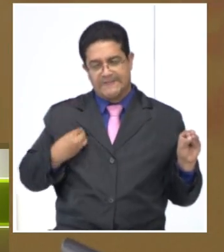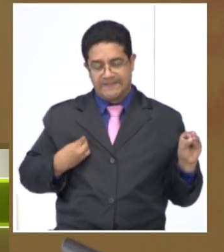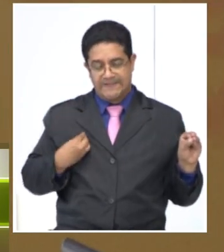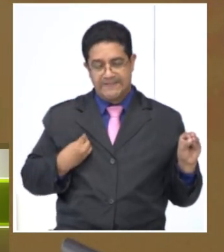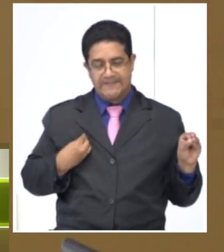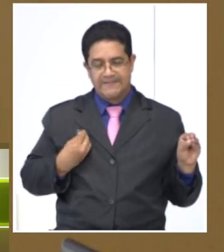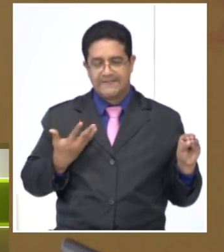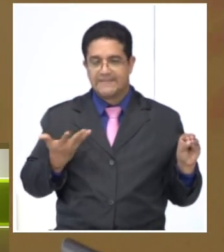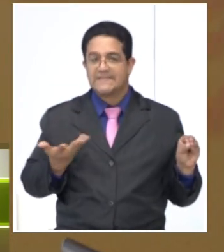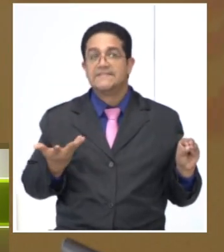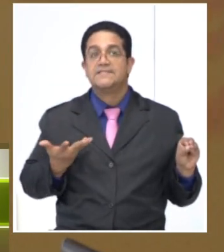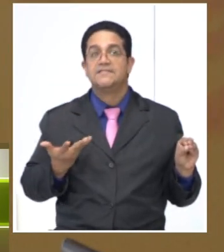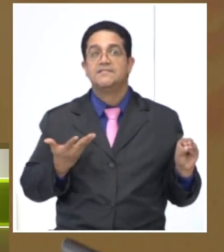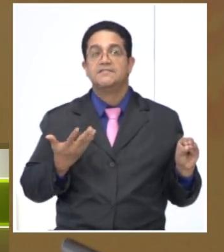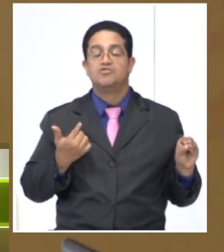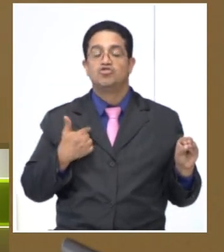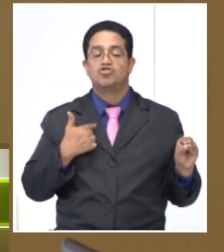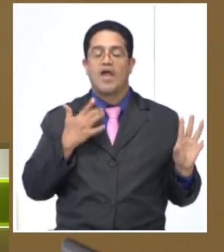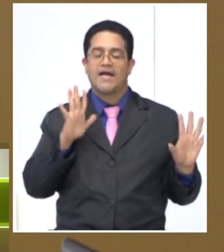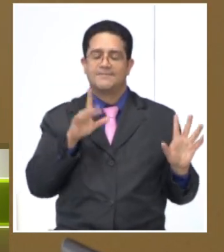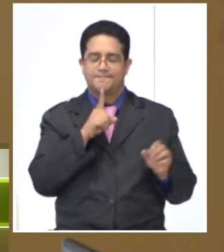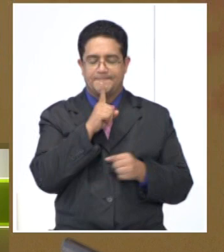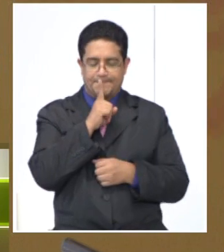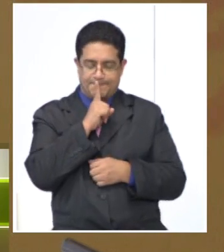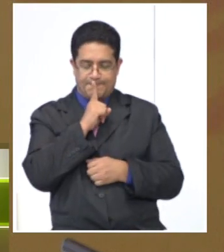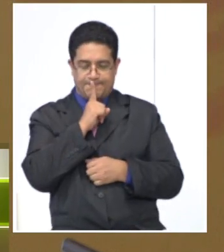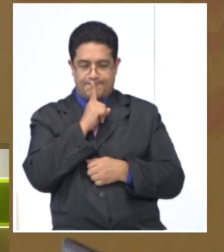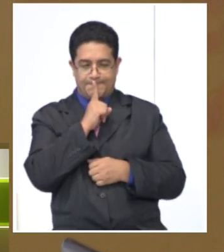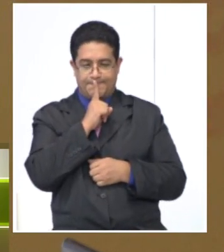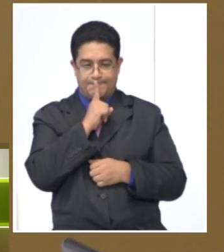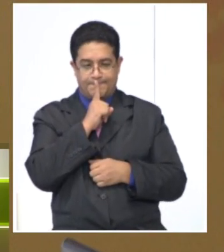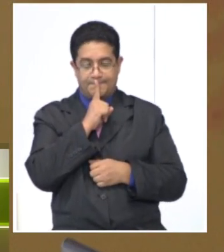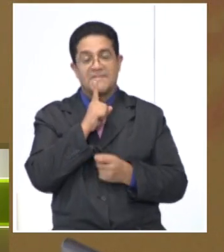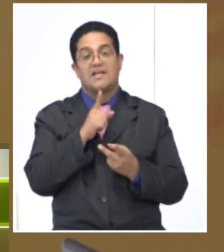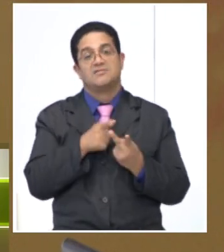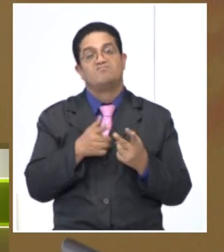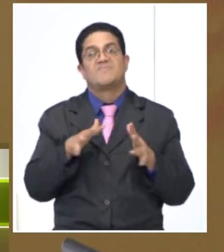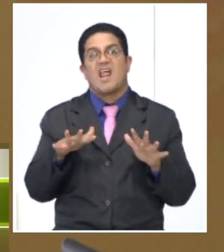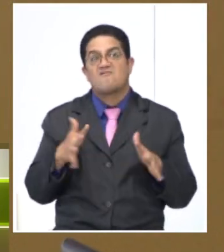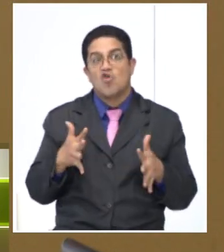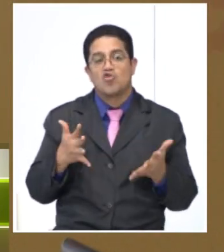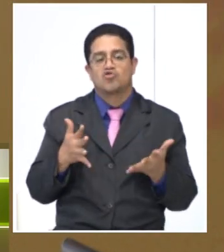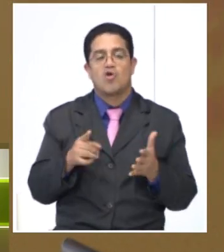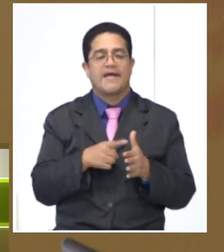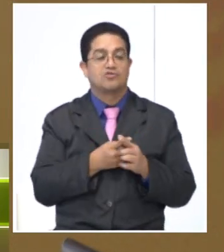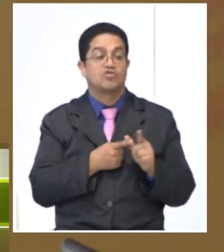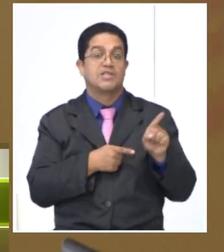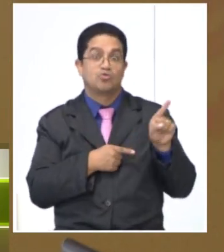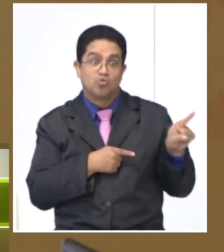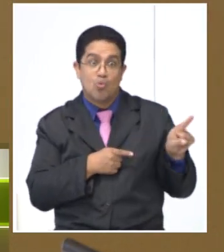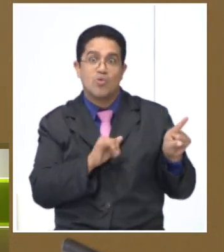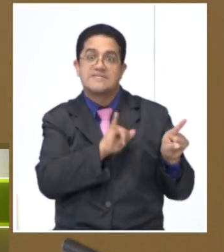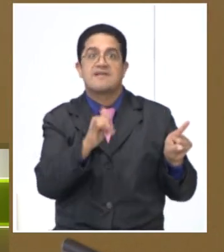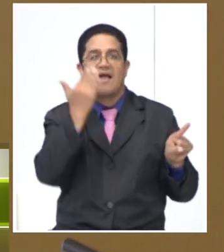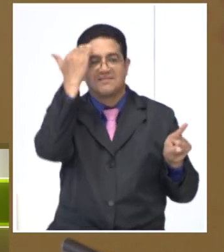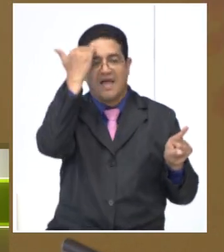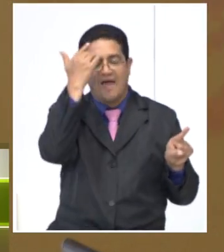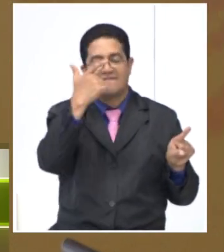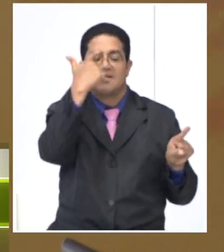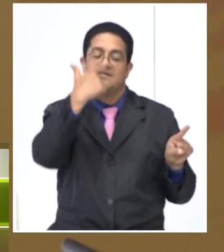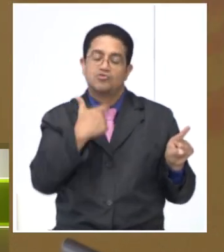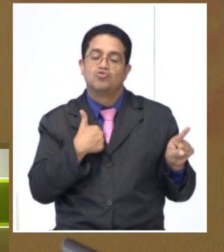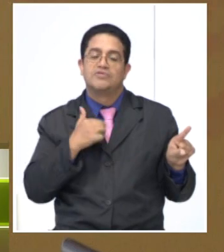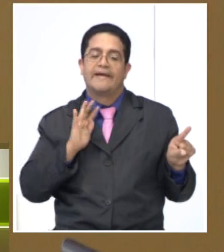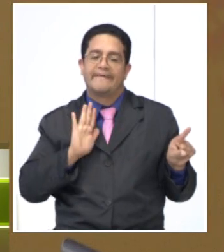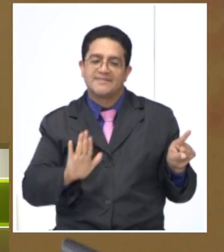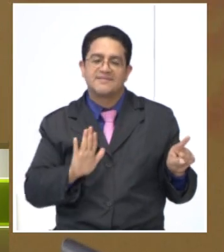pues voy a estar un poco aislada, voy a estar un poco de los nervios. Entonces ya tú estás consciente de que esto pasa en mi vida.